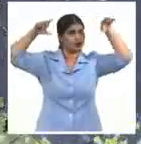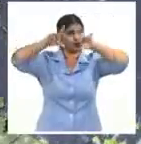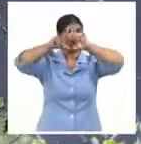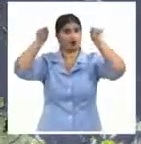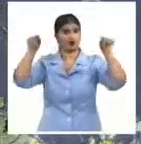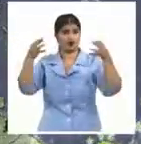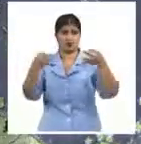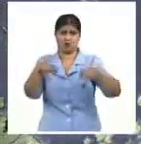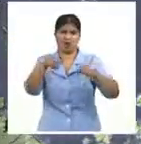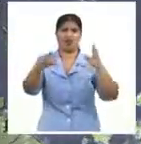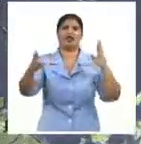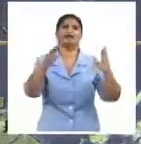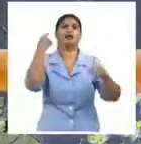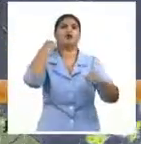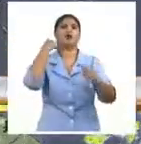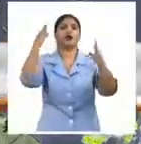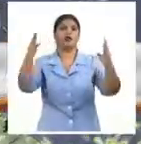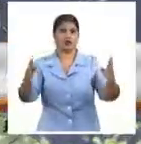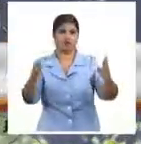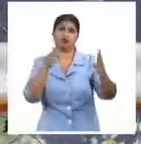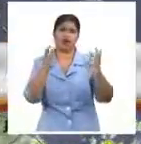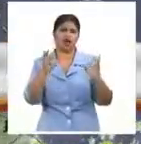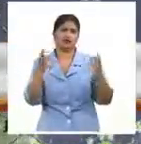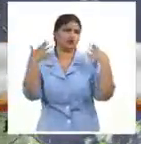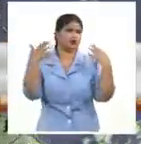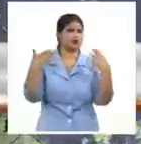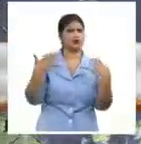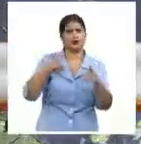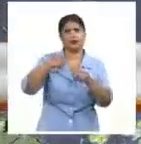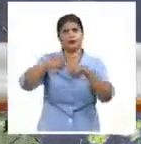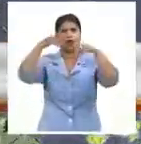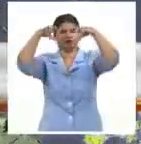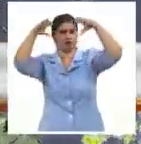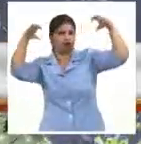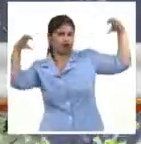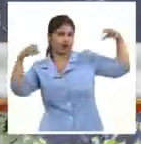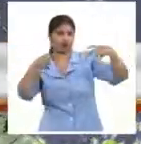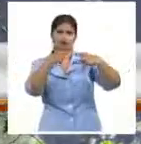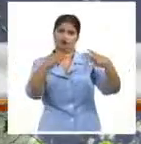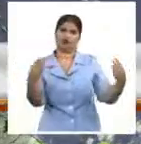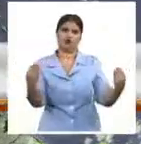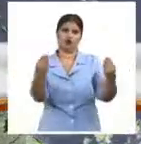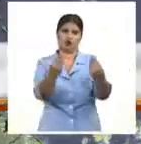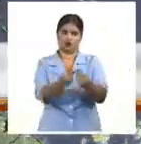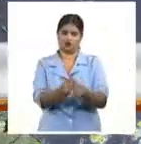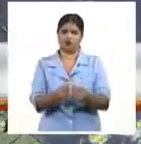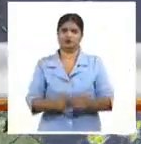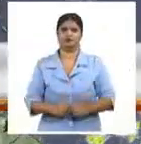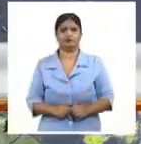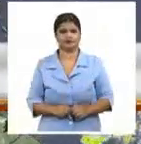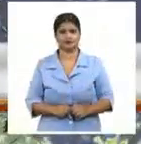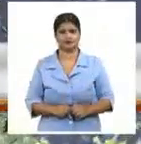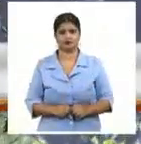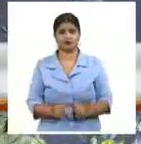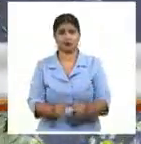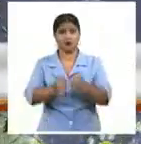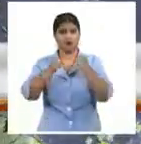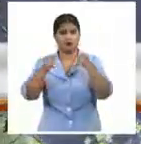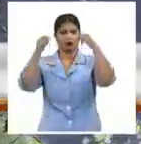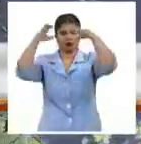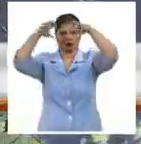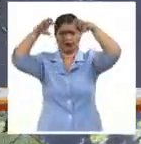del año, vienen en ocasiones acompañadas de tormentas eléctricas y de manera puntual llegan a ser fuertes, incentivadas por algo de humedad y